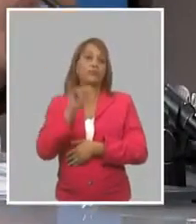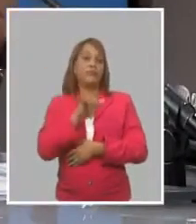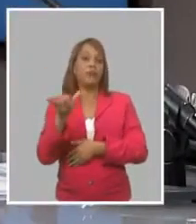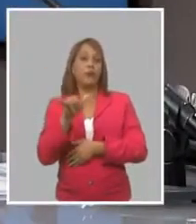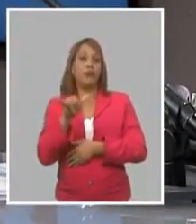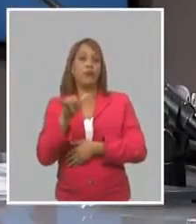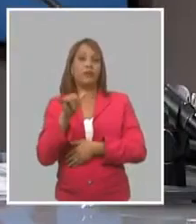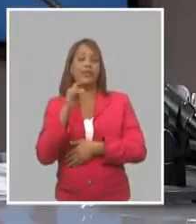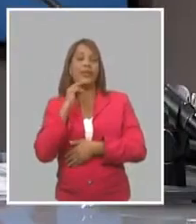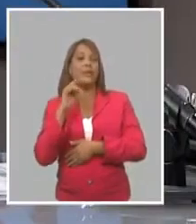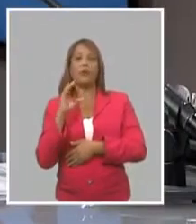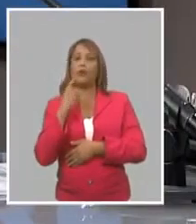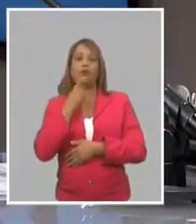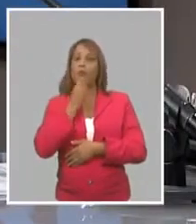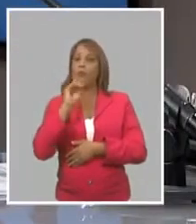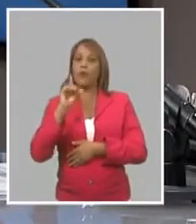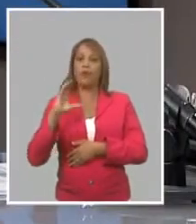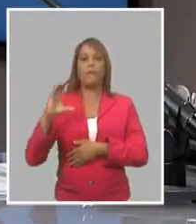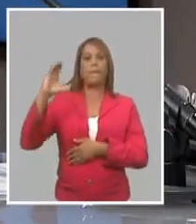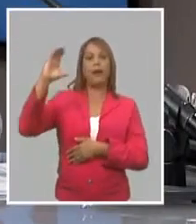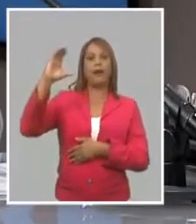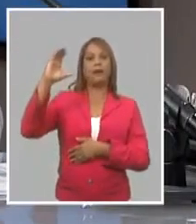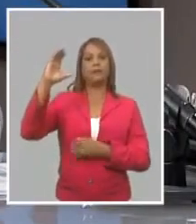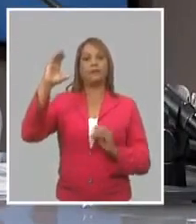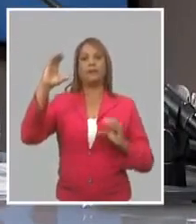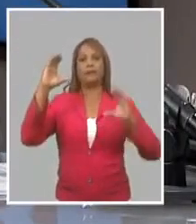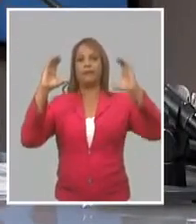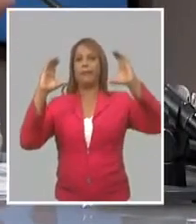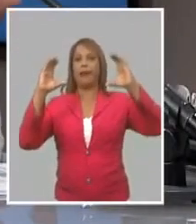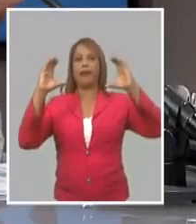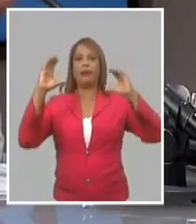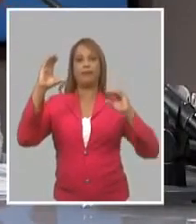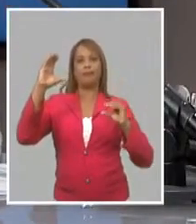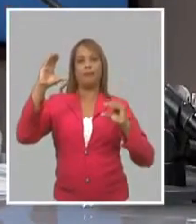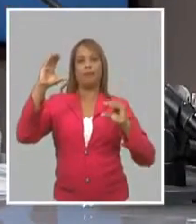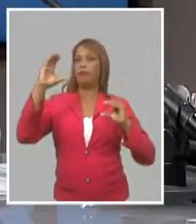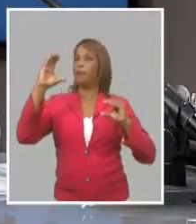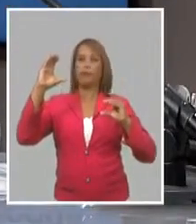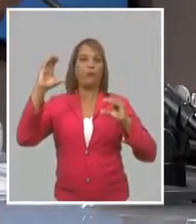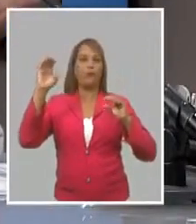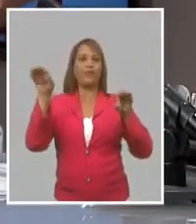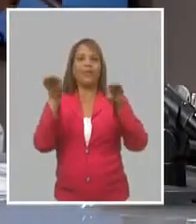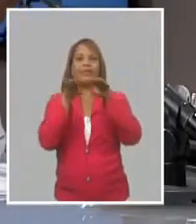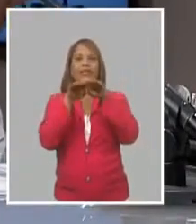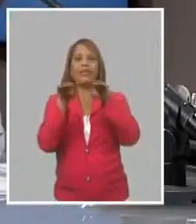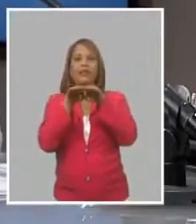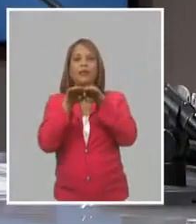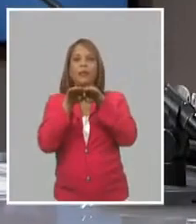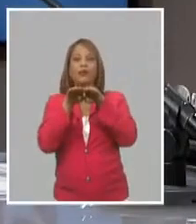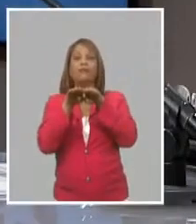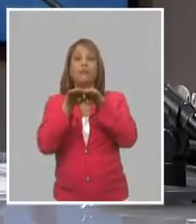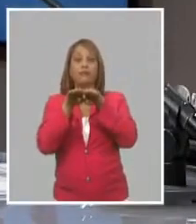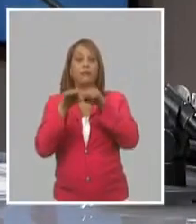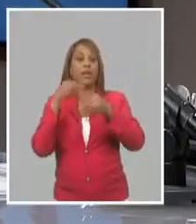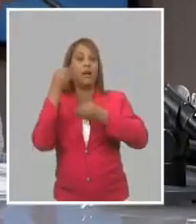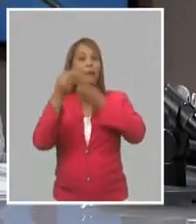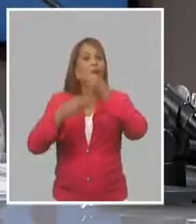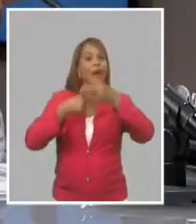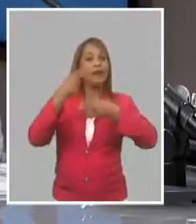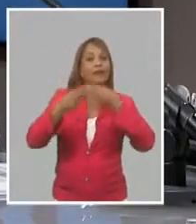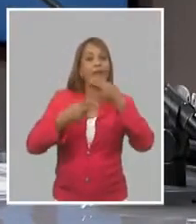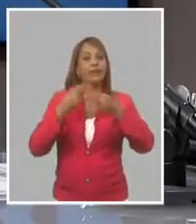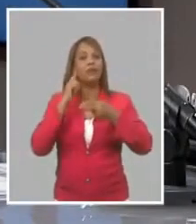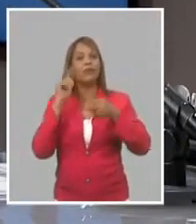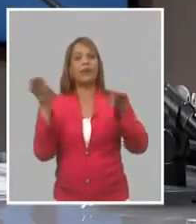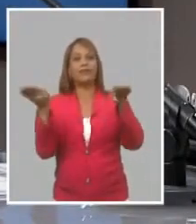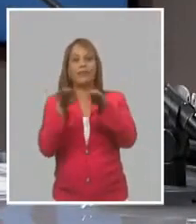inflación no sea más grande que la que diseñamos. Nosotros tenemos diseñados métodos para que ese nivel de inflación sea